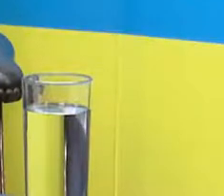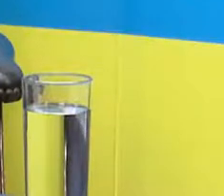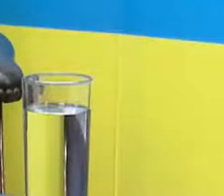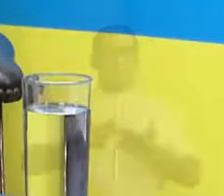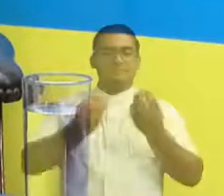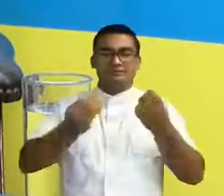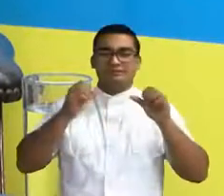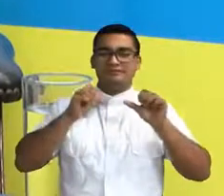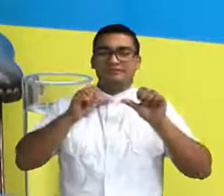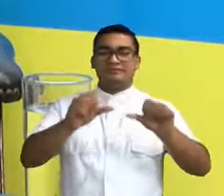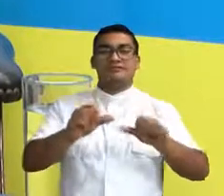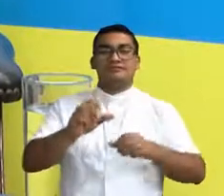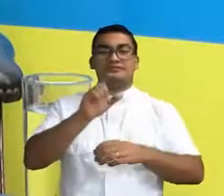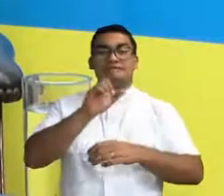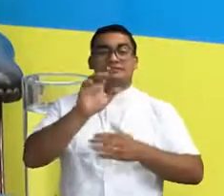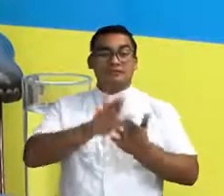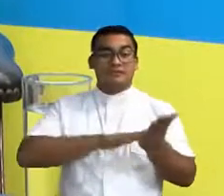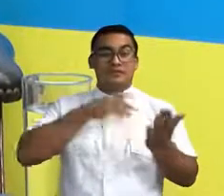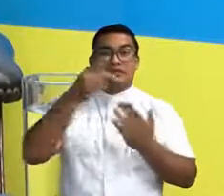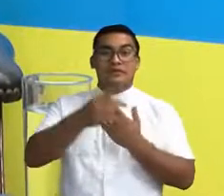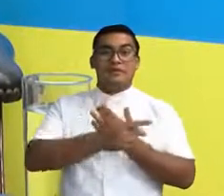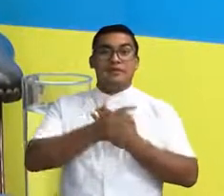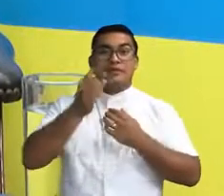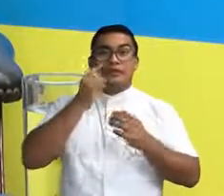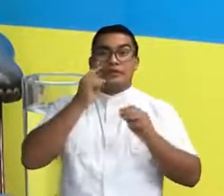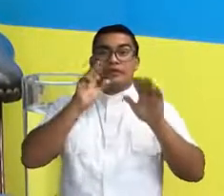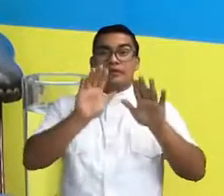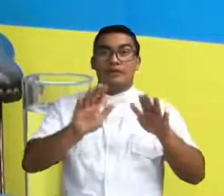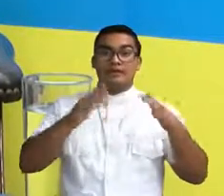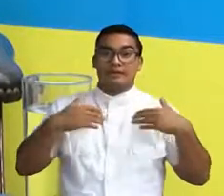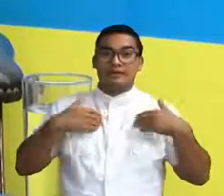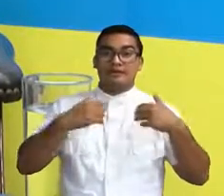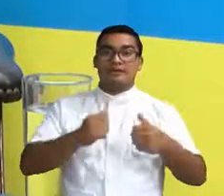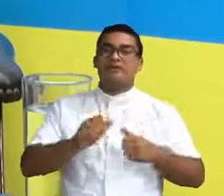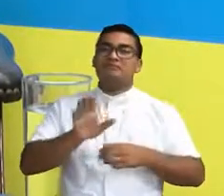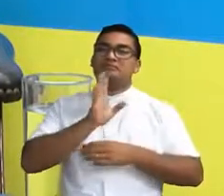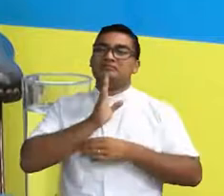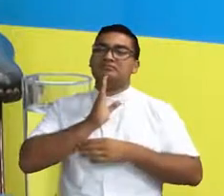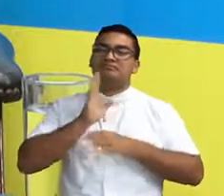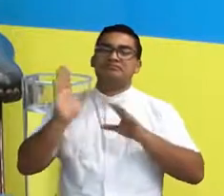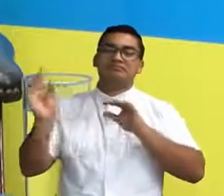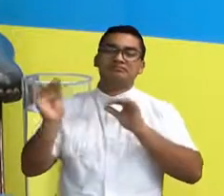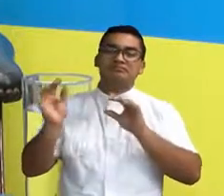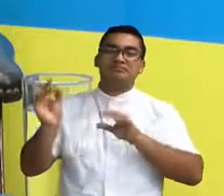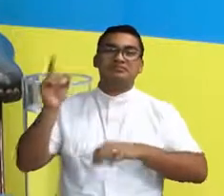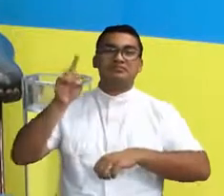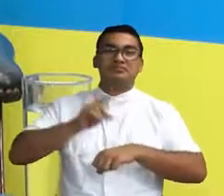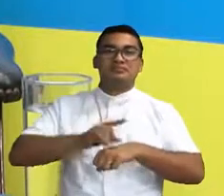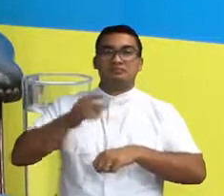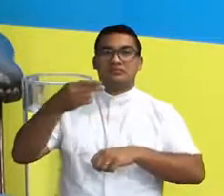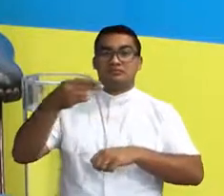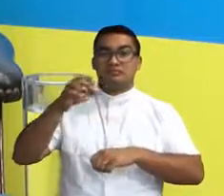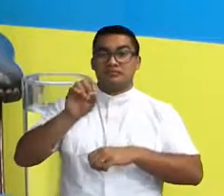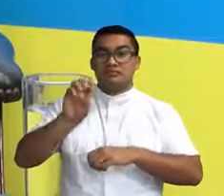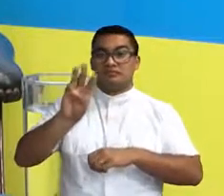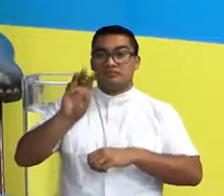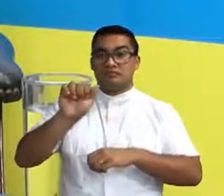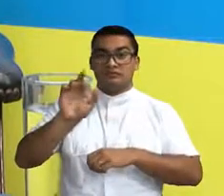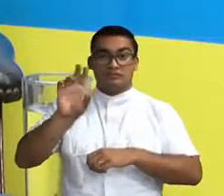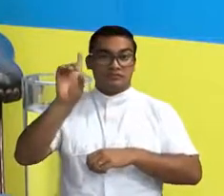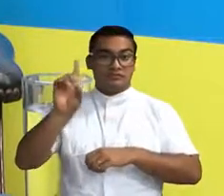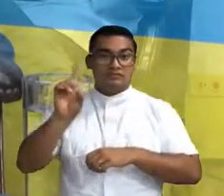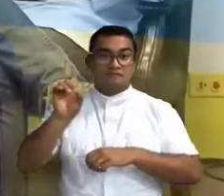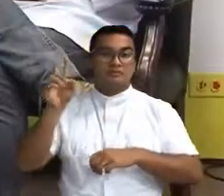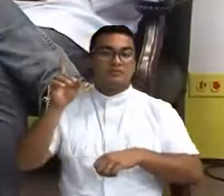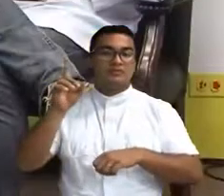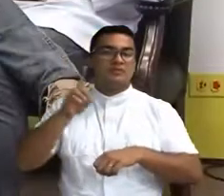Gracias por continuar sintonizando el programa Prevenir es Salud. Hoy estamos conversando con el doctor Howard Urbina, quien es psicólogo clínico